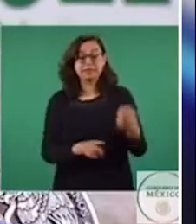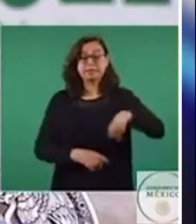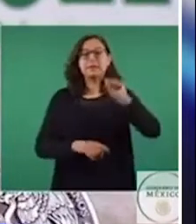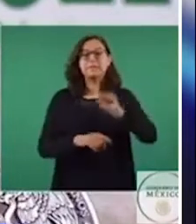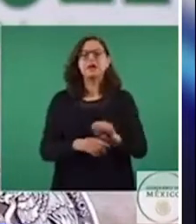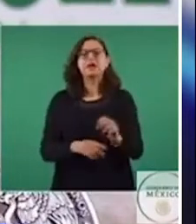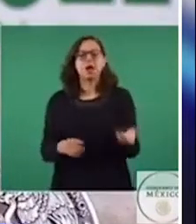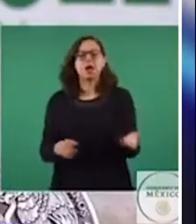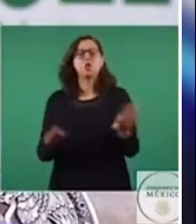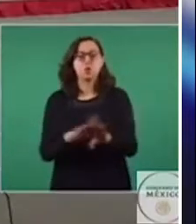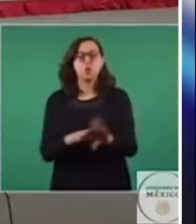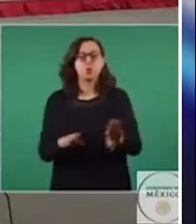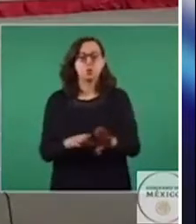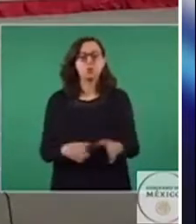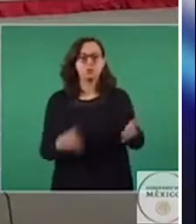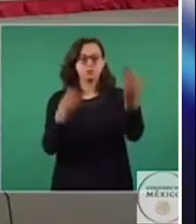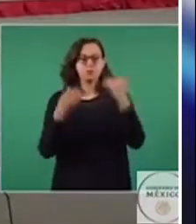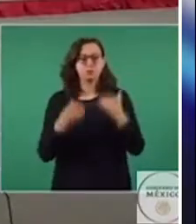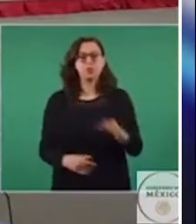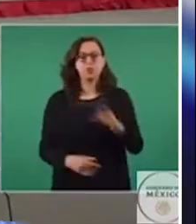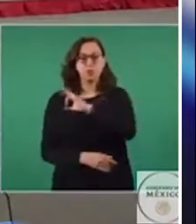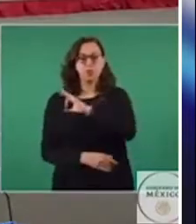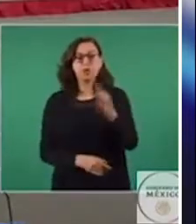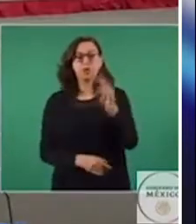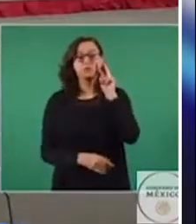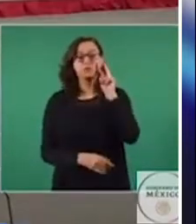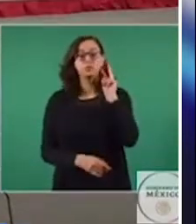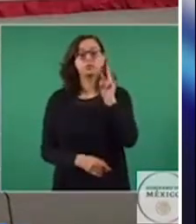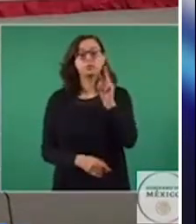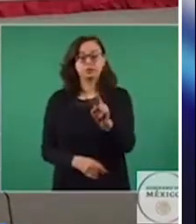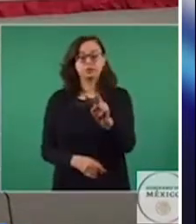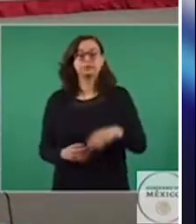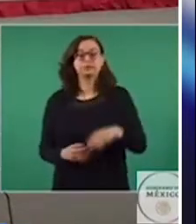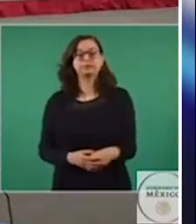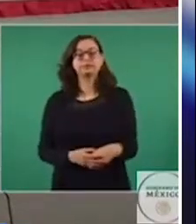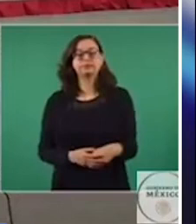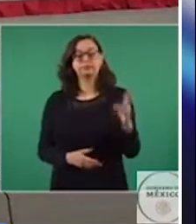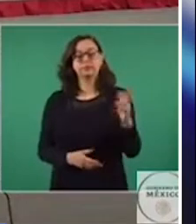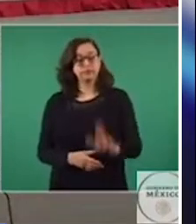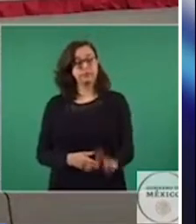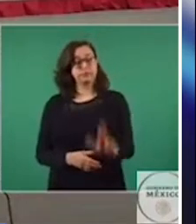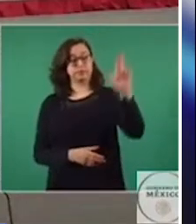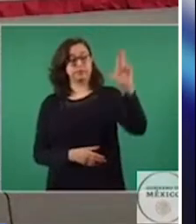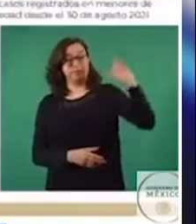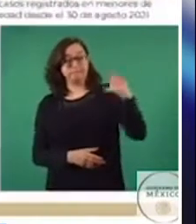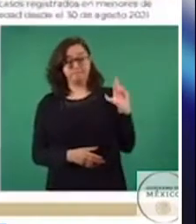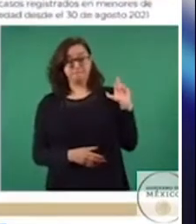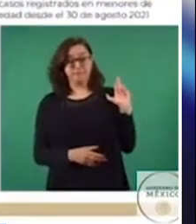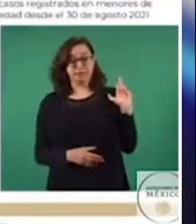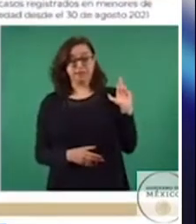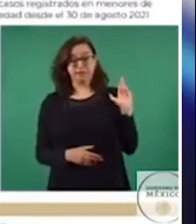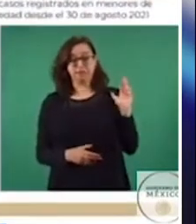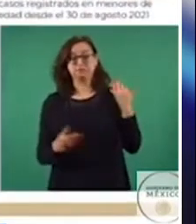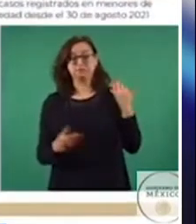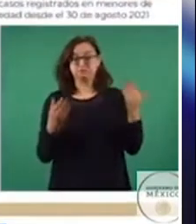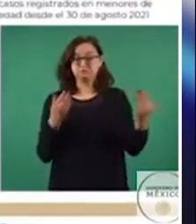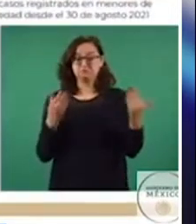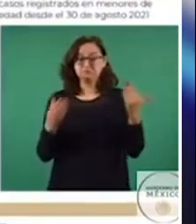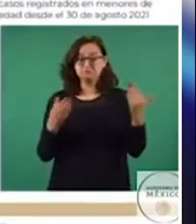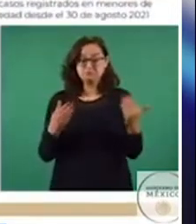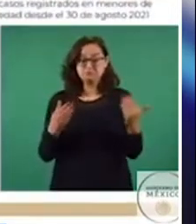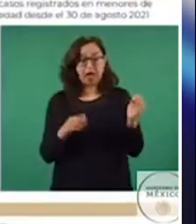que lo señaló hace tiempo y eso también es verdad, pero sería a los jóvenes, bueno, a los adolescentes que